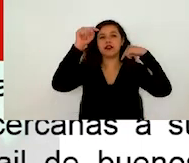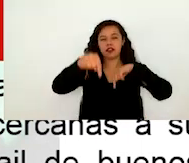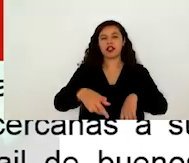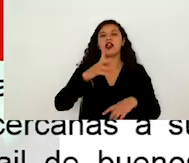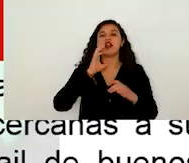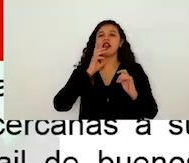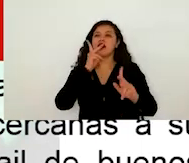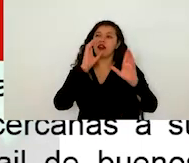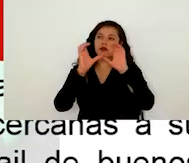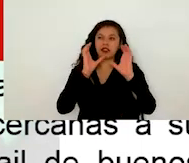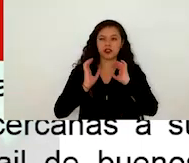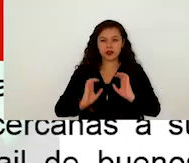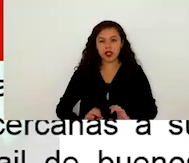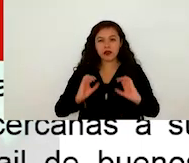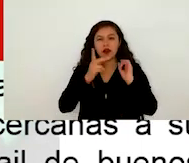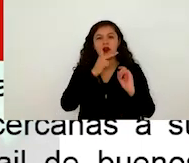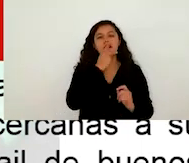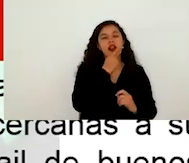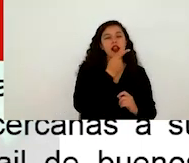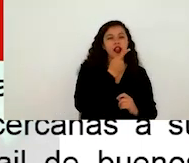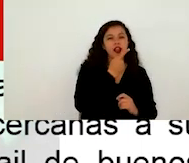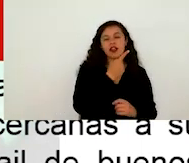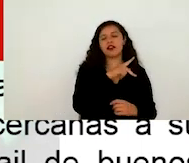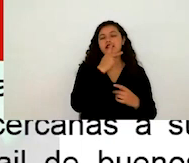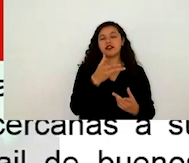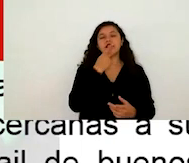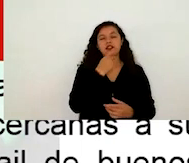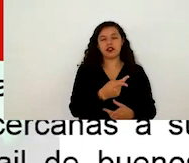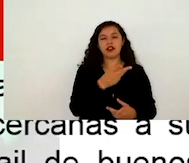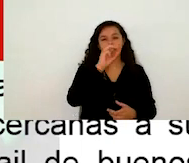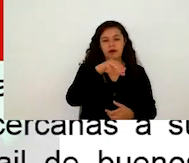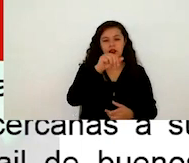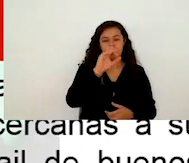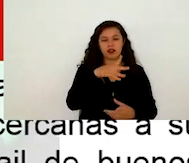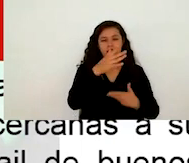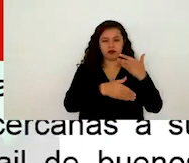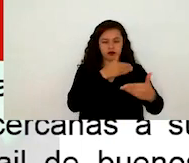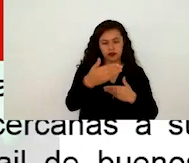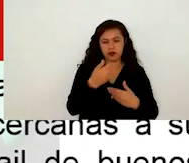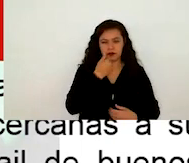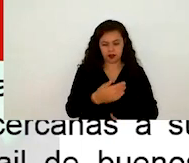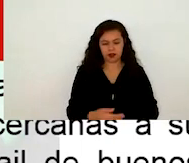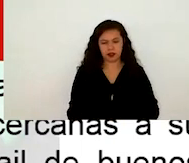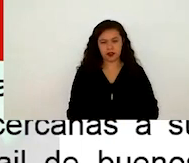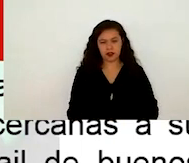verbal robert en el manual de procedimientos muy bien